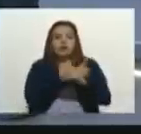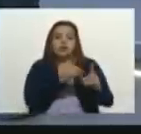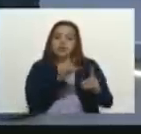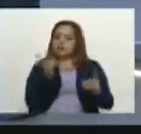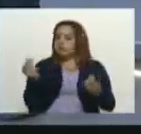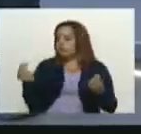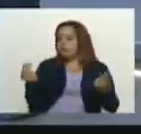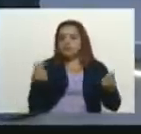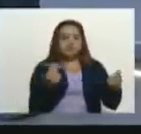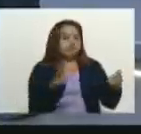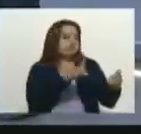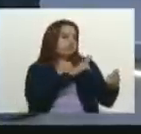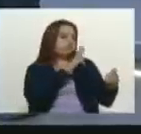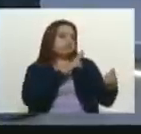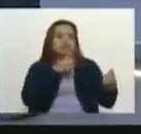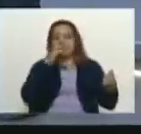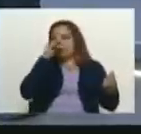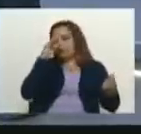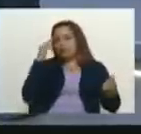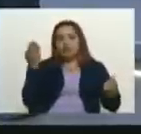democracias liberales, que es